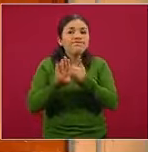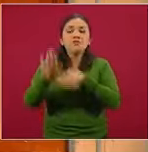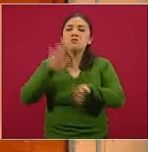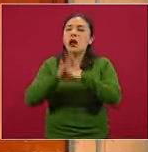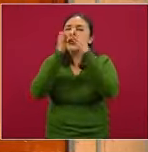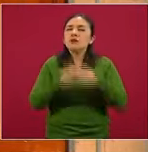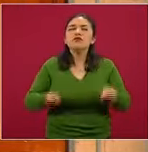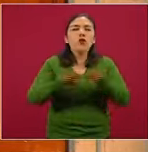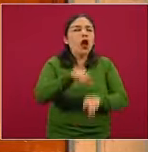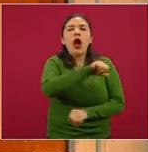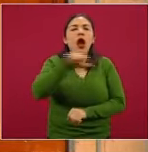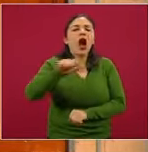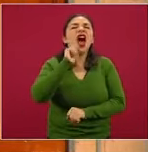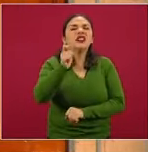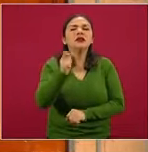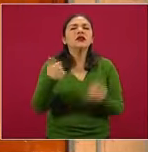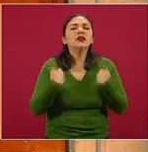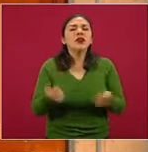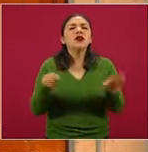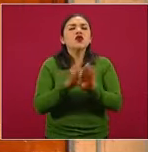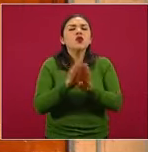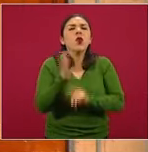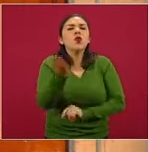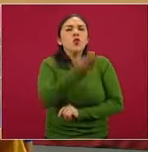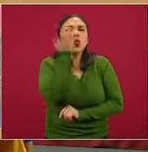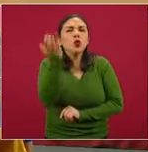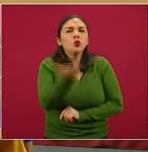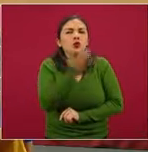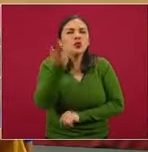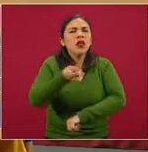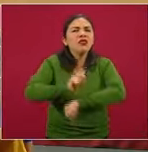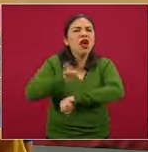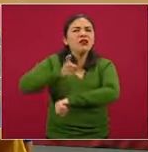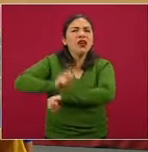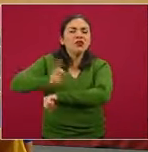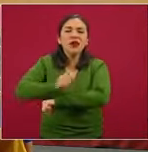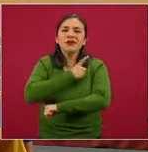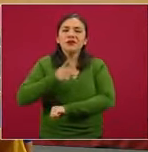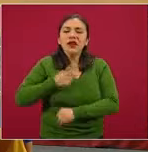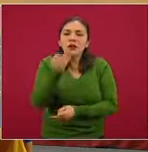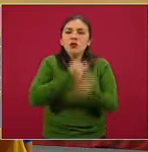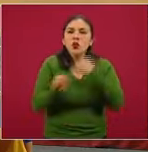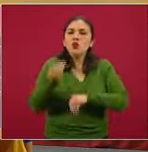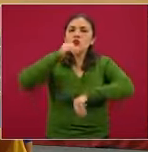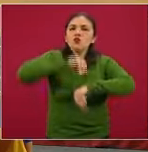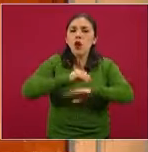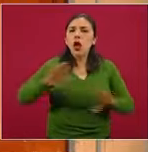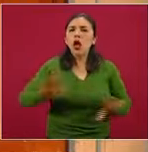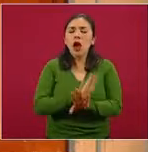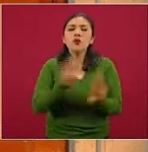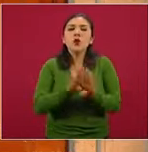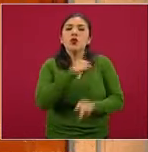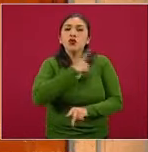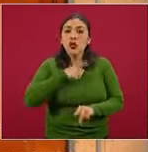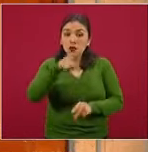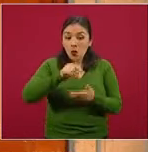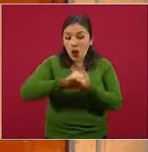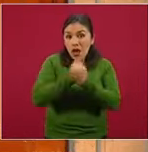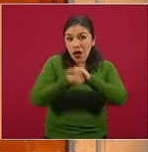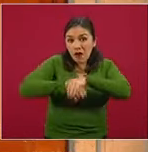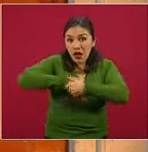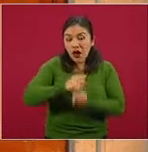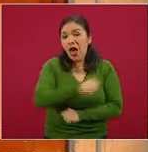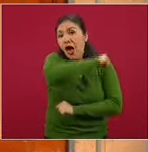todo aquellas que se traducen en hábitos diarios que debemos de implementar, como son el lavado de manos,